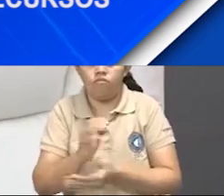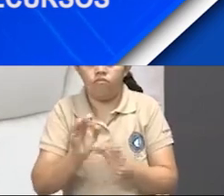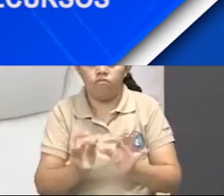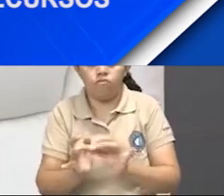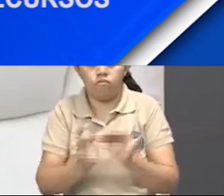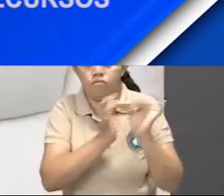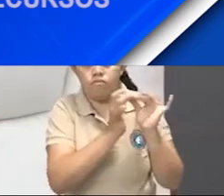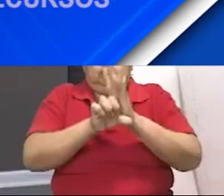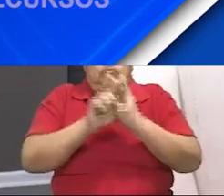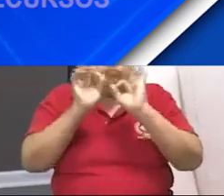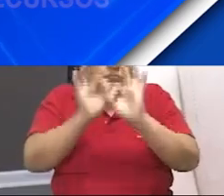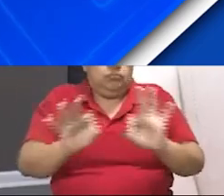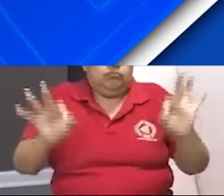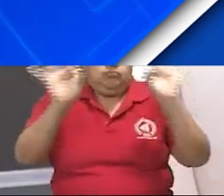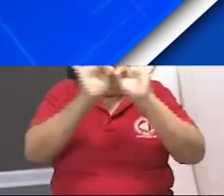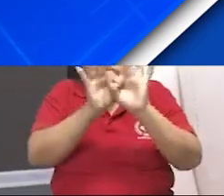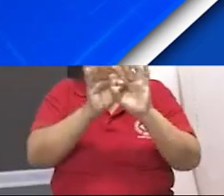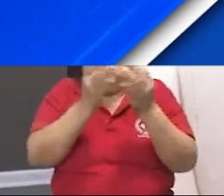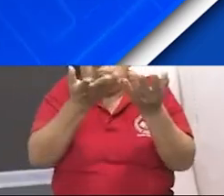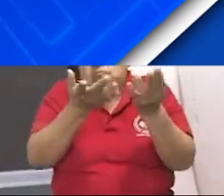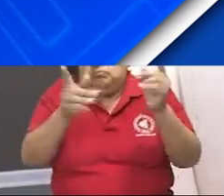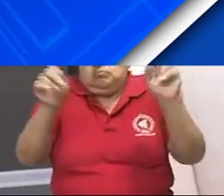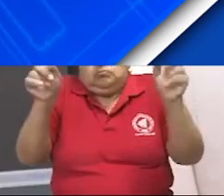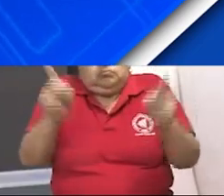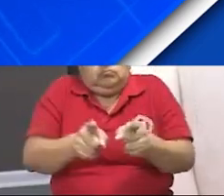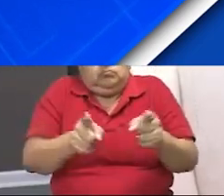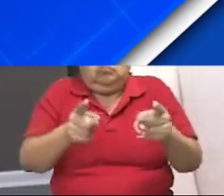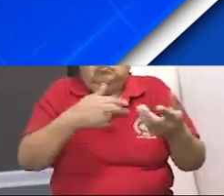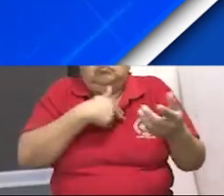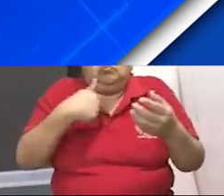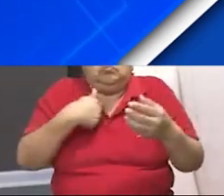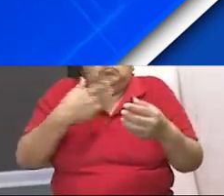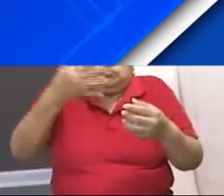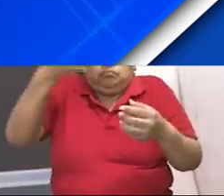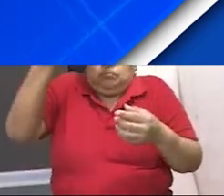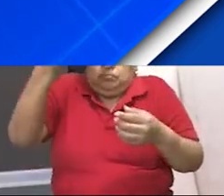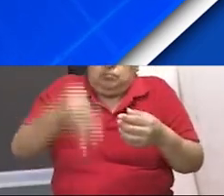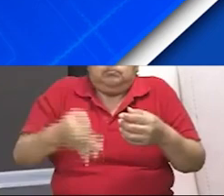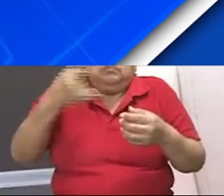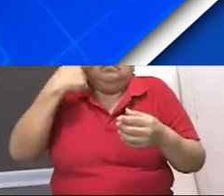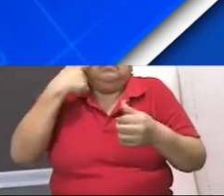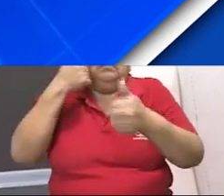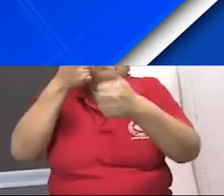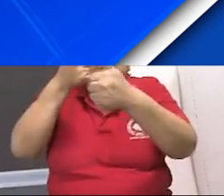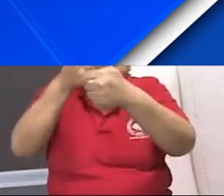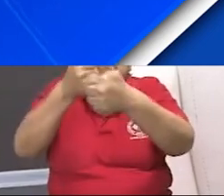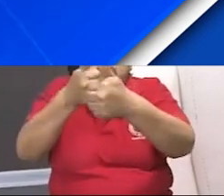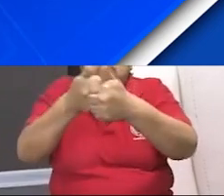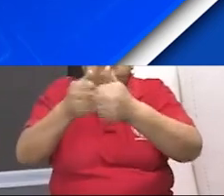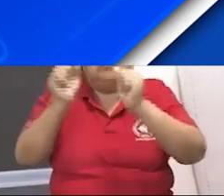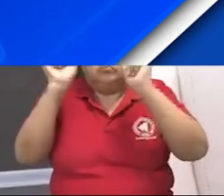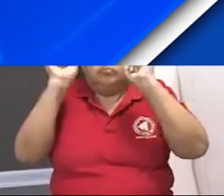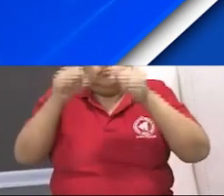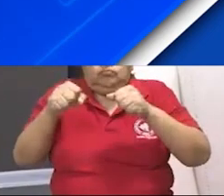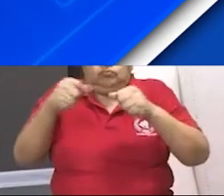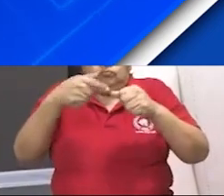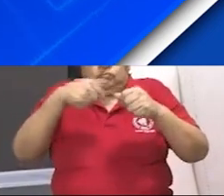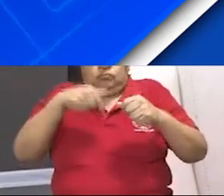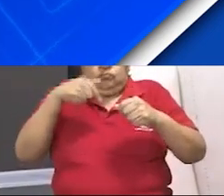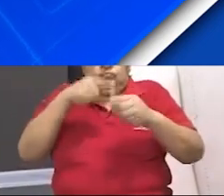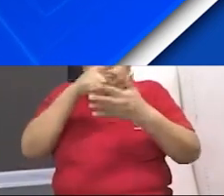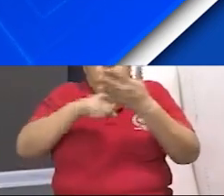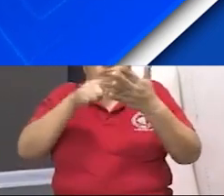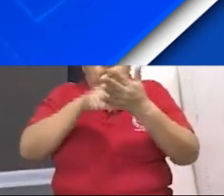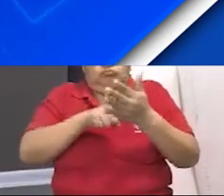especial. Que en síntesis lo que hace es garantizar el poder de voto de